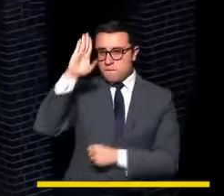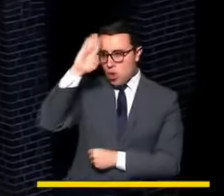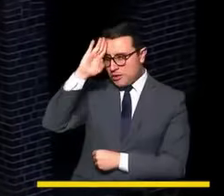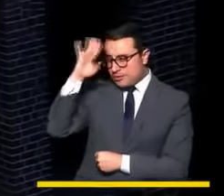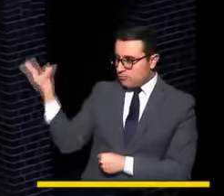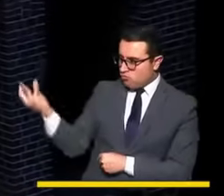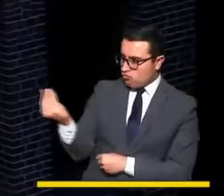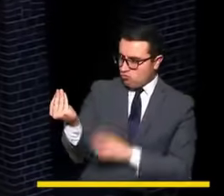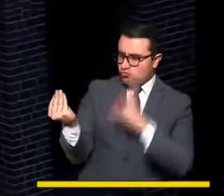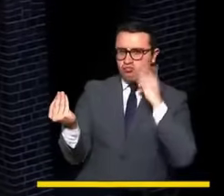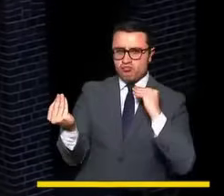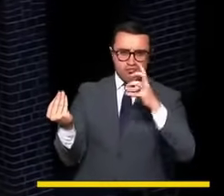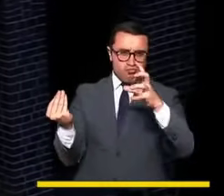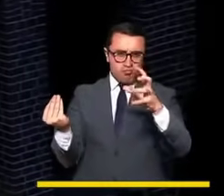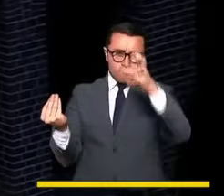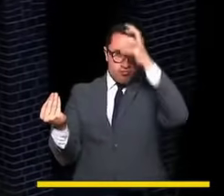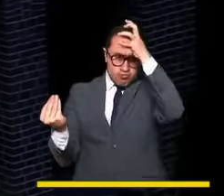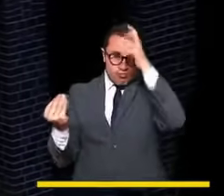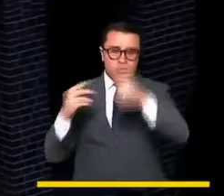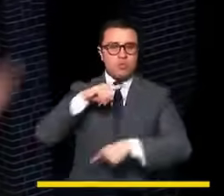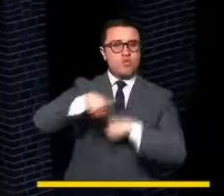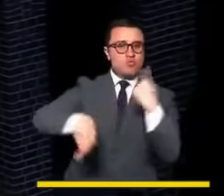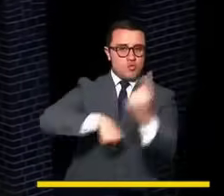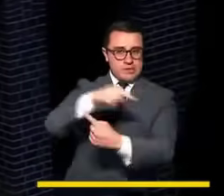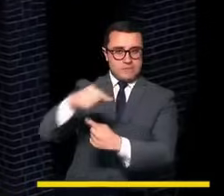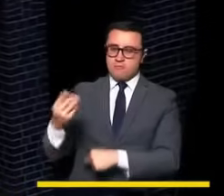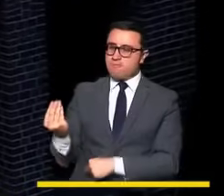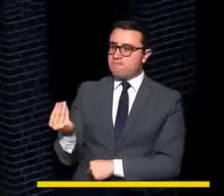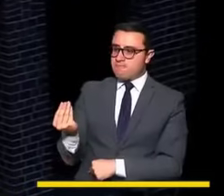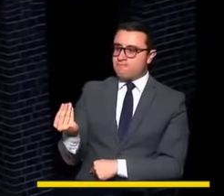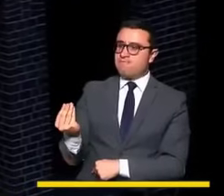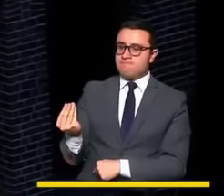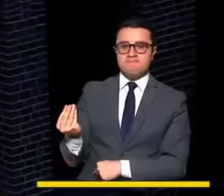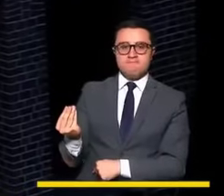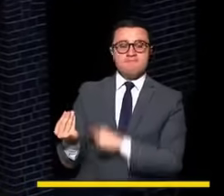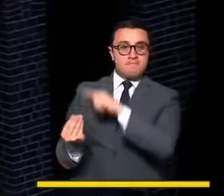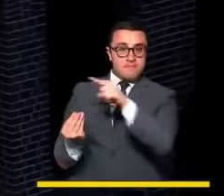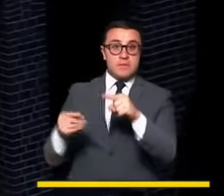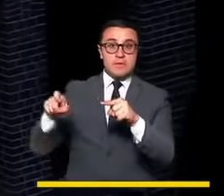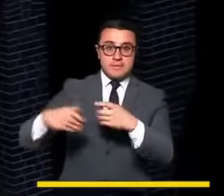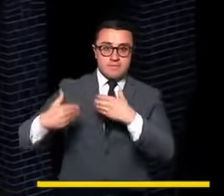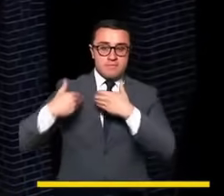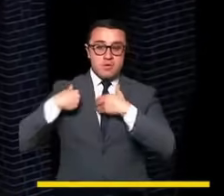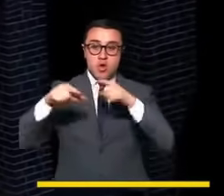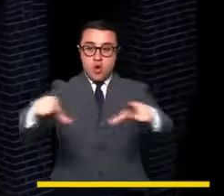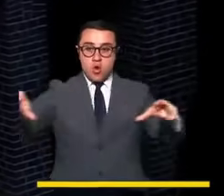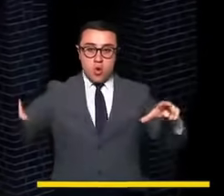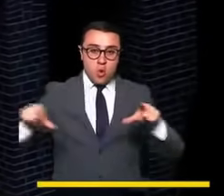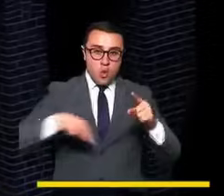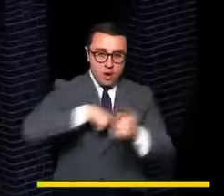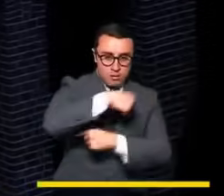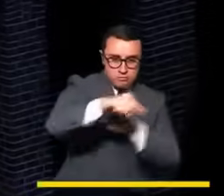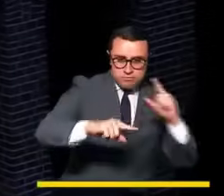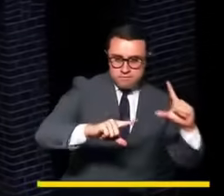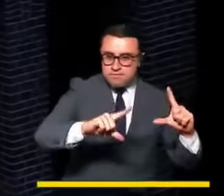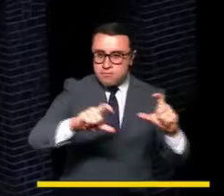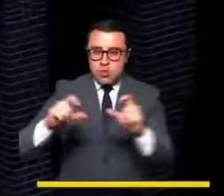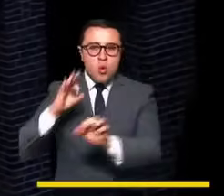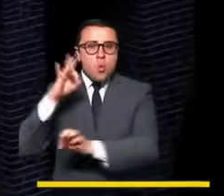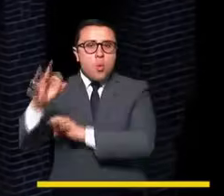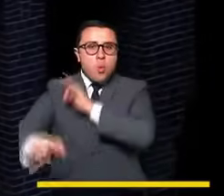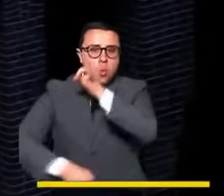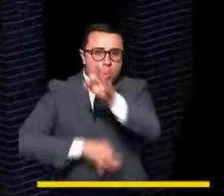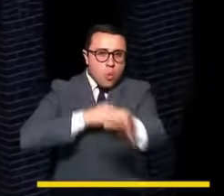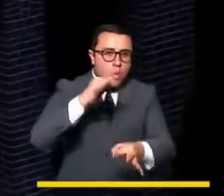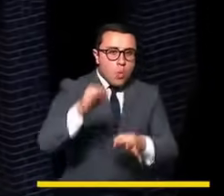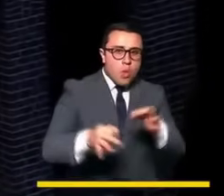especializada en turismo, obviamente toca aprenderlo todo este tema, que cuide las zonas turísticas de Colombia, las viejas